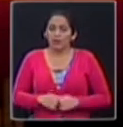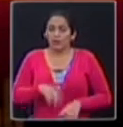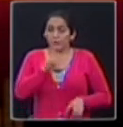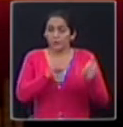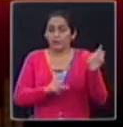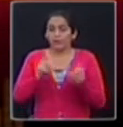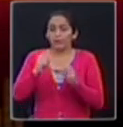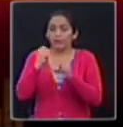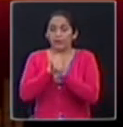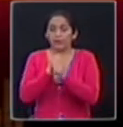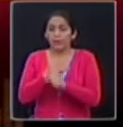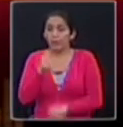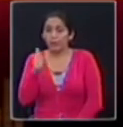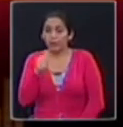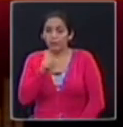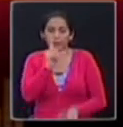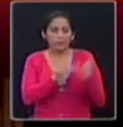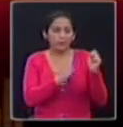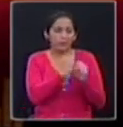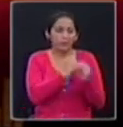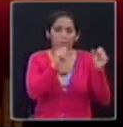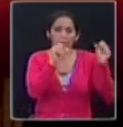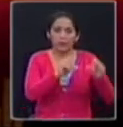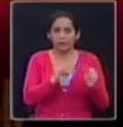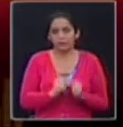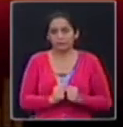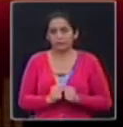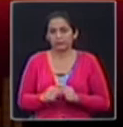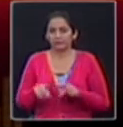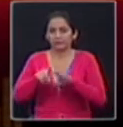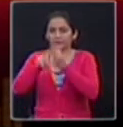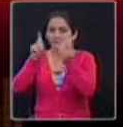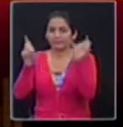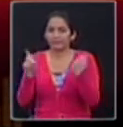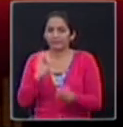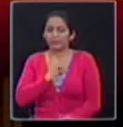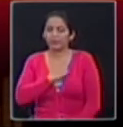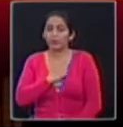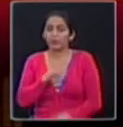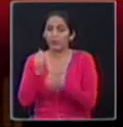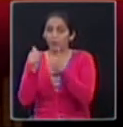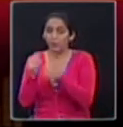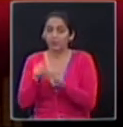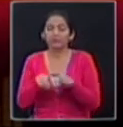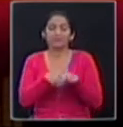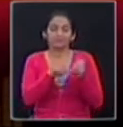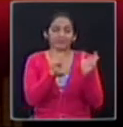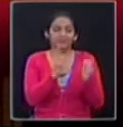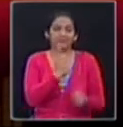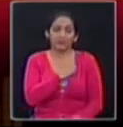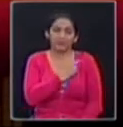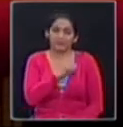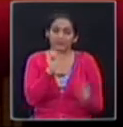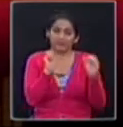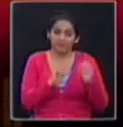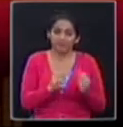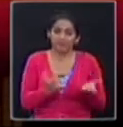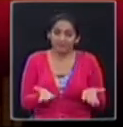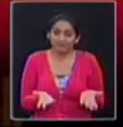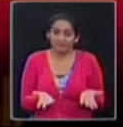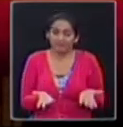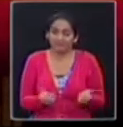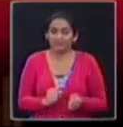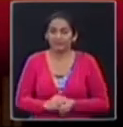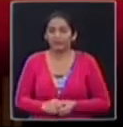porque también podemos decir que hay empresarios buenos y malos. Ah, no, en eso vamos a estar. Sino en el hecho de que la desigualdad